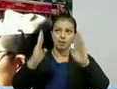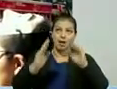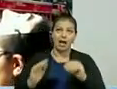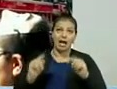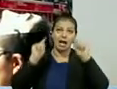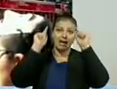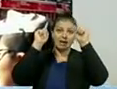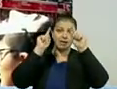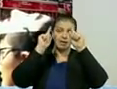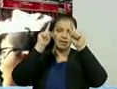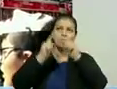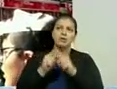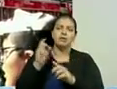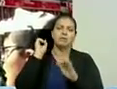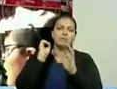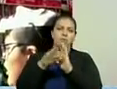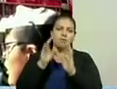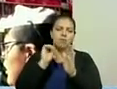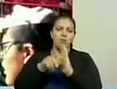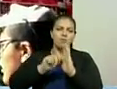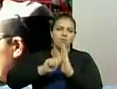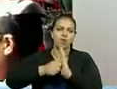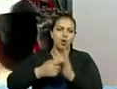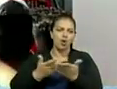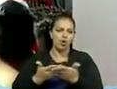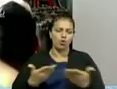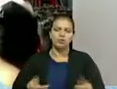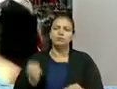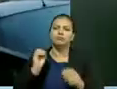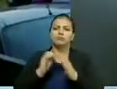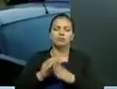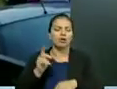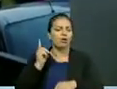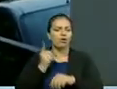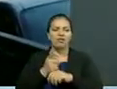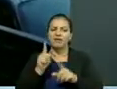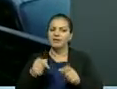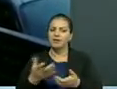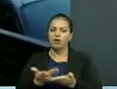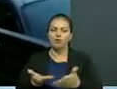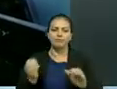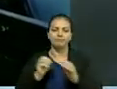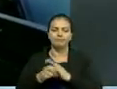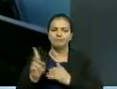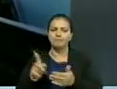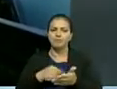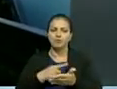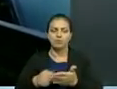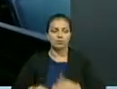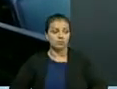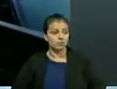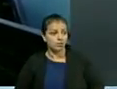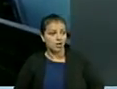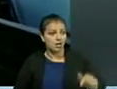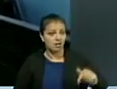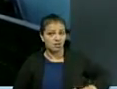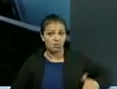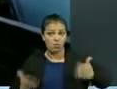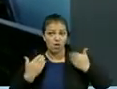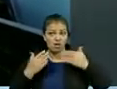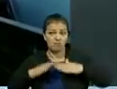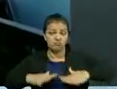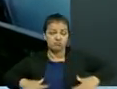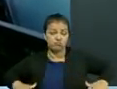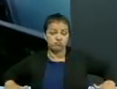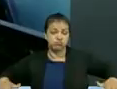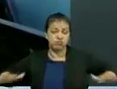bodega clandestina, entonces vamos a proceder a la clausura de la bodega, ¿no? van a ser quizás inspecciones en todo el centro de Guayaquil. Hay muchas